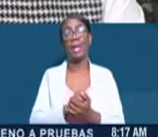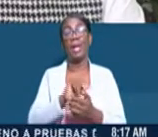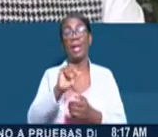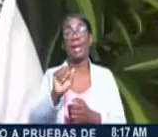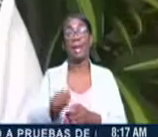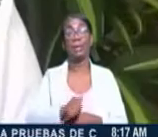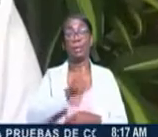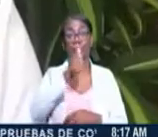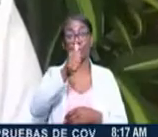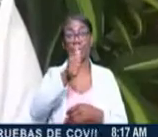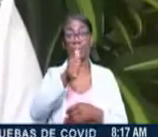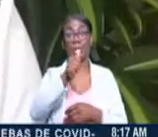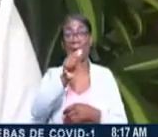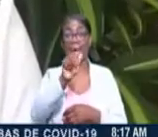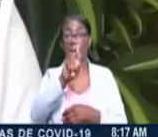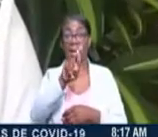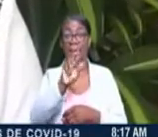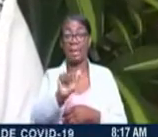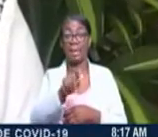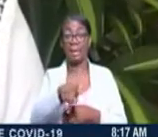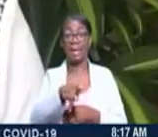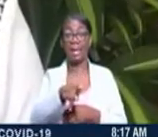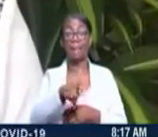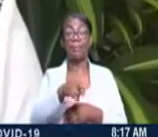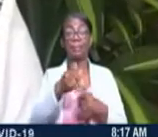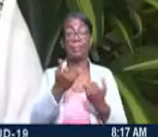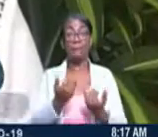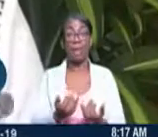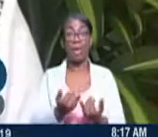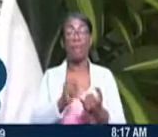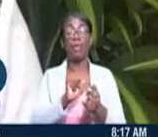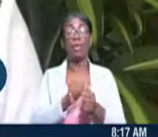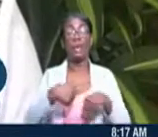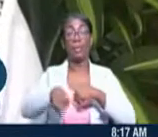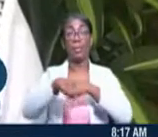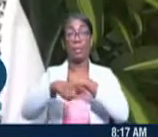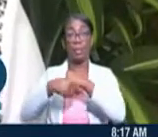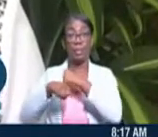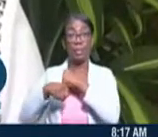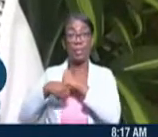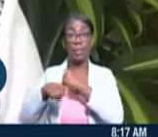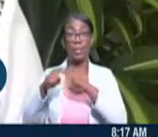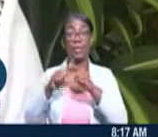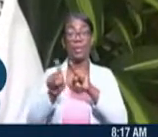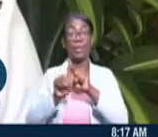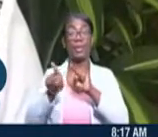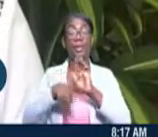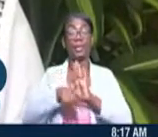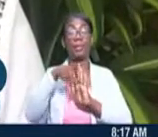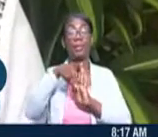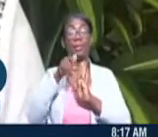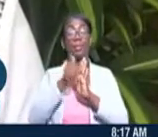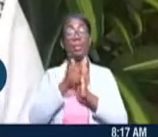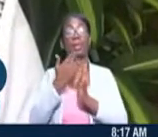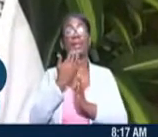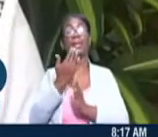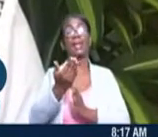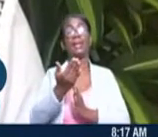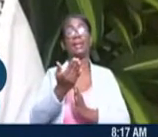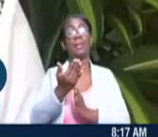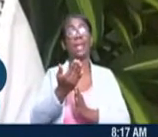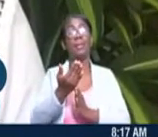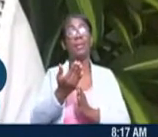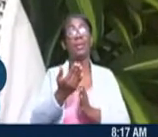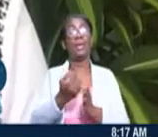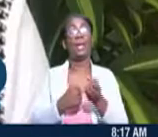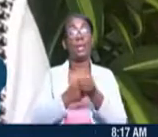Recursos Acuáticos de Panamá está actualmente promoviendo varios proyectos y gracias al apoyo del NIDA y